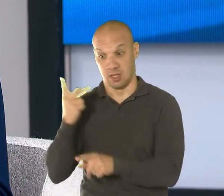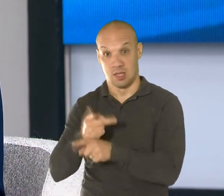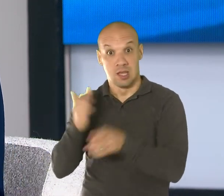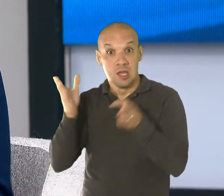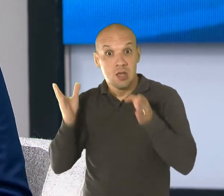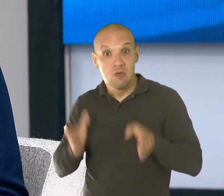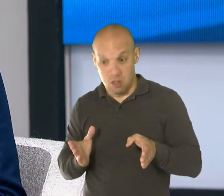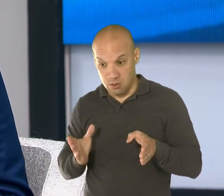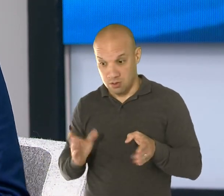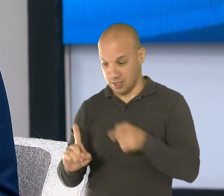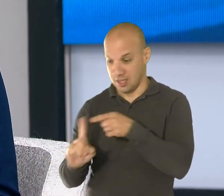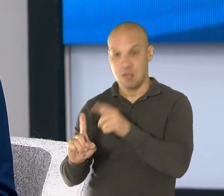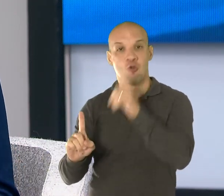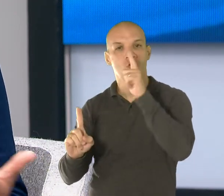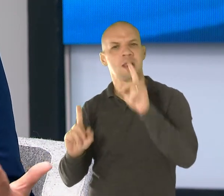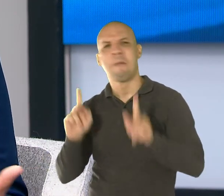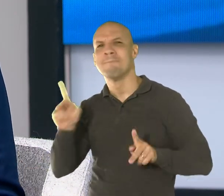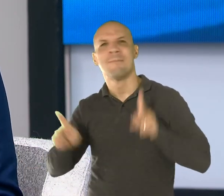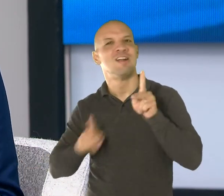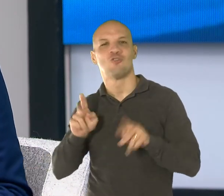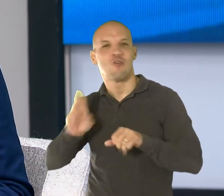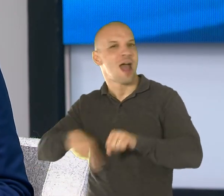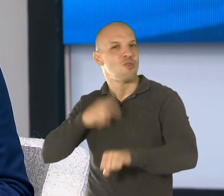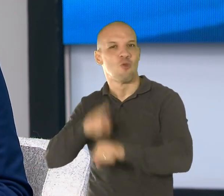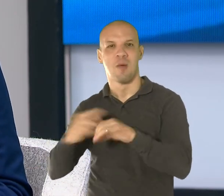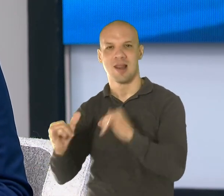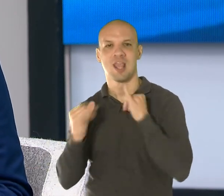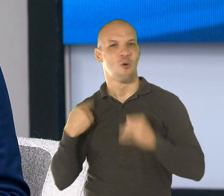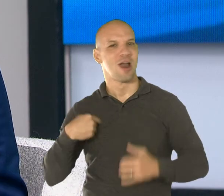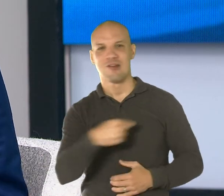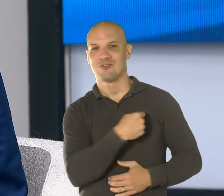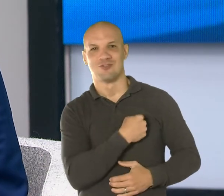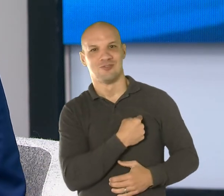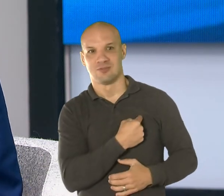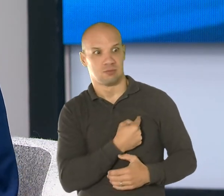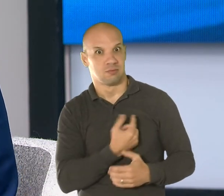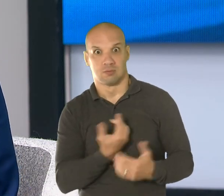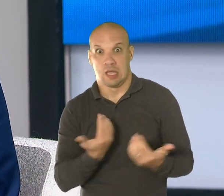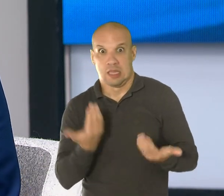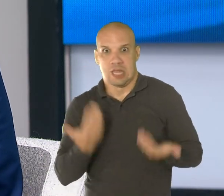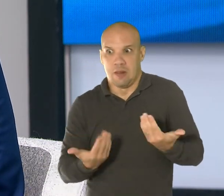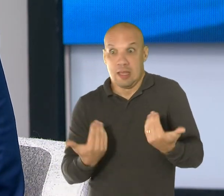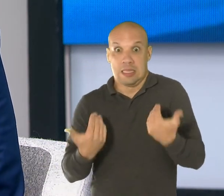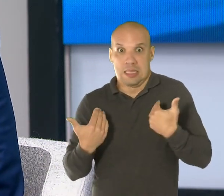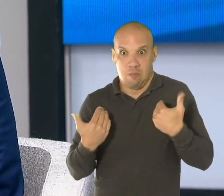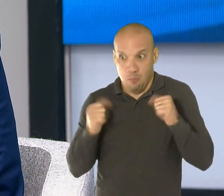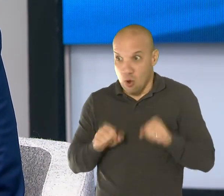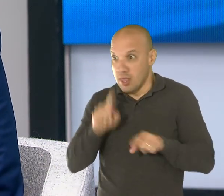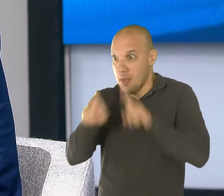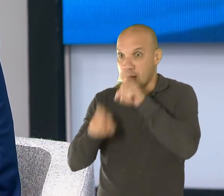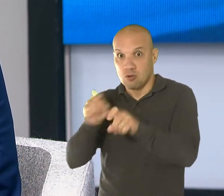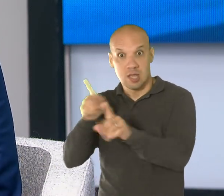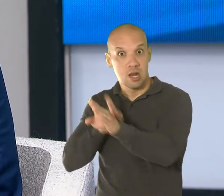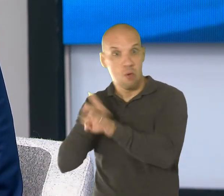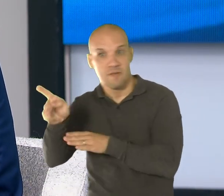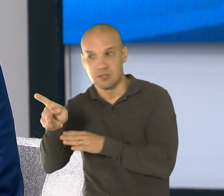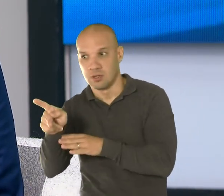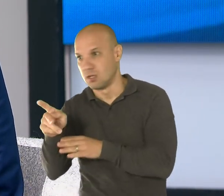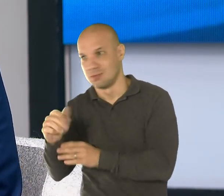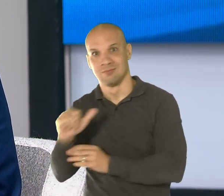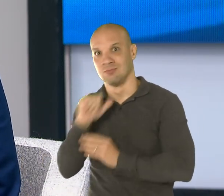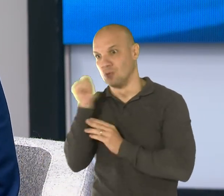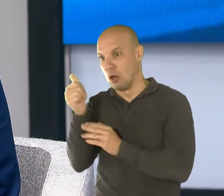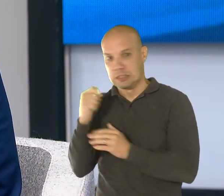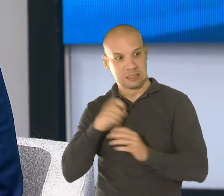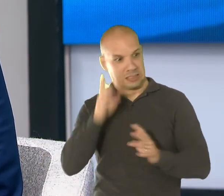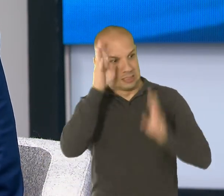son personas comunes y corrientes como nosotros, que no siempre tienen el acceso a preguntarle a un profesional, y la escuela le brinda acceso